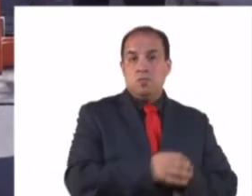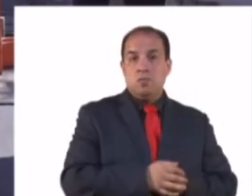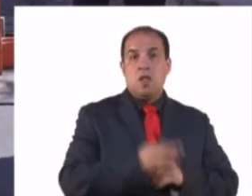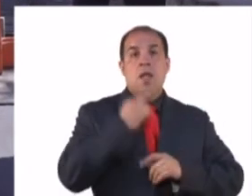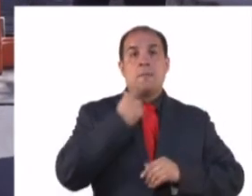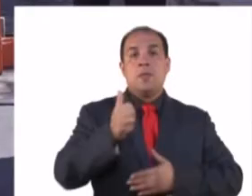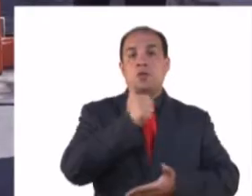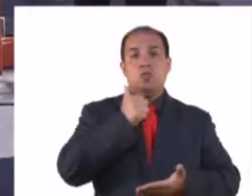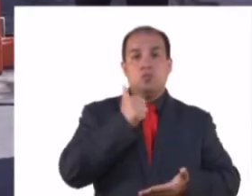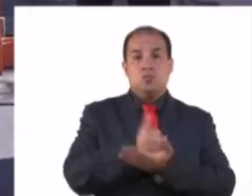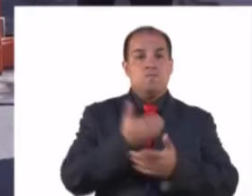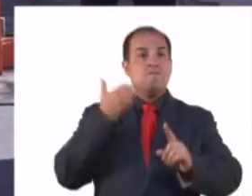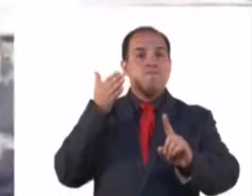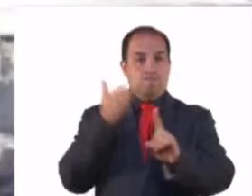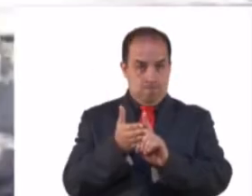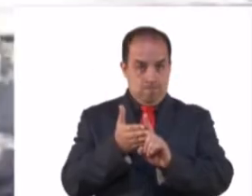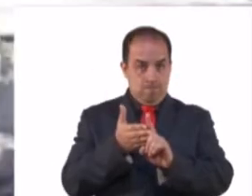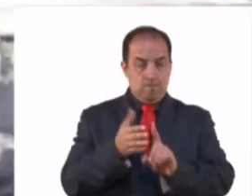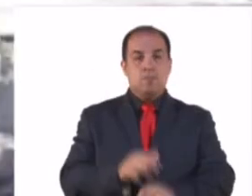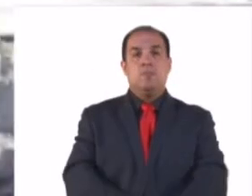una mejor ciudad.